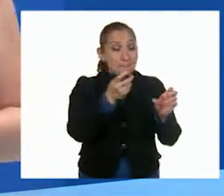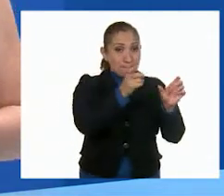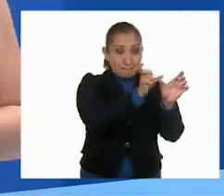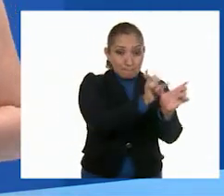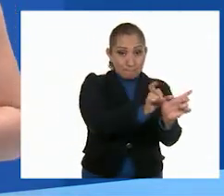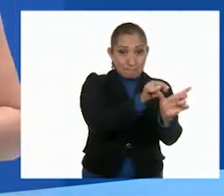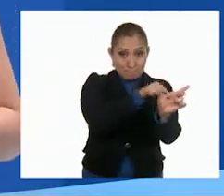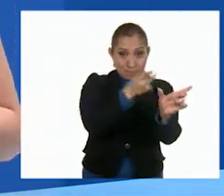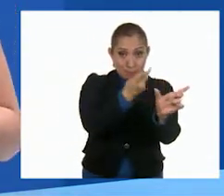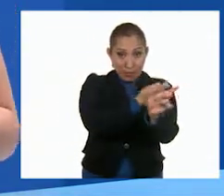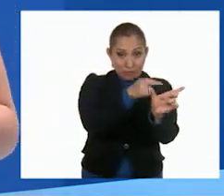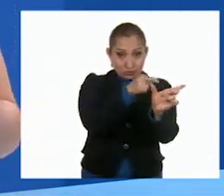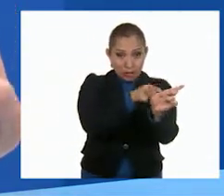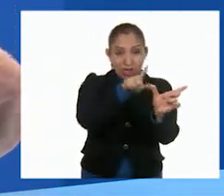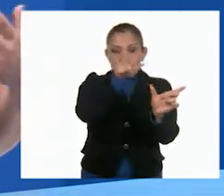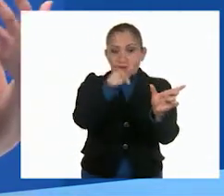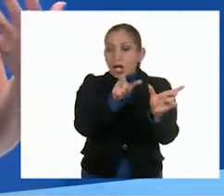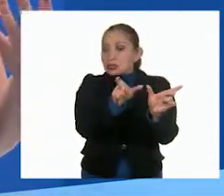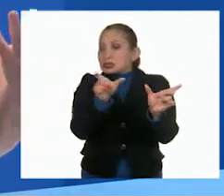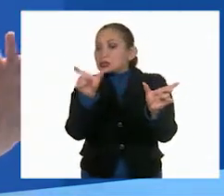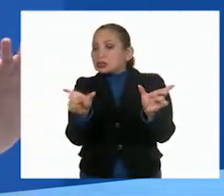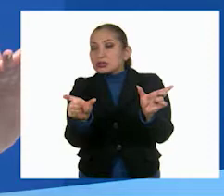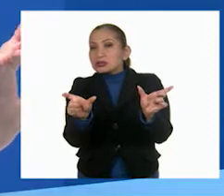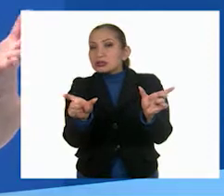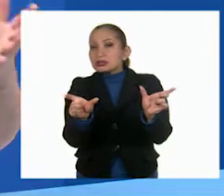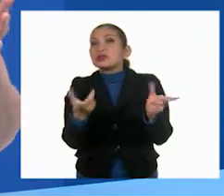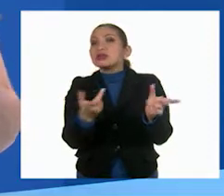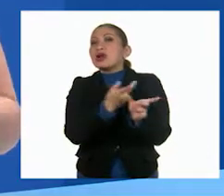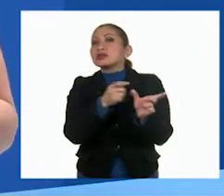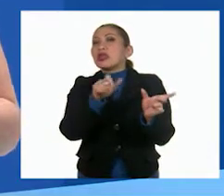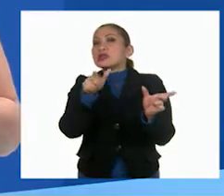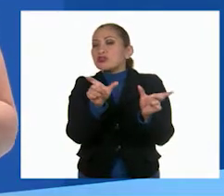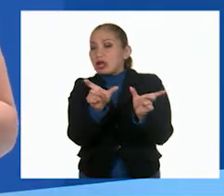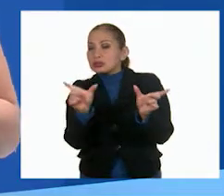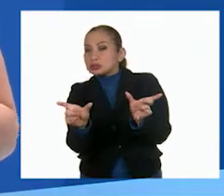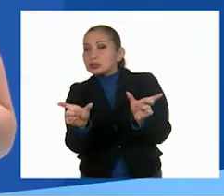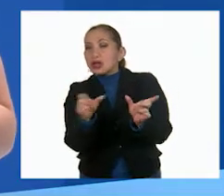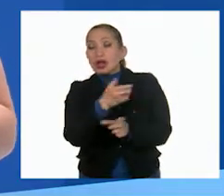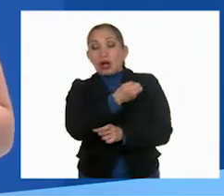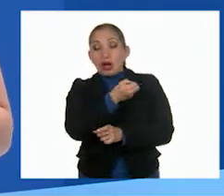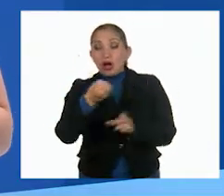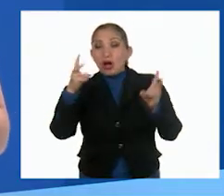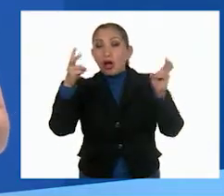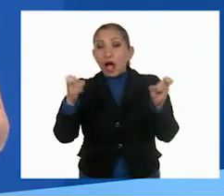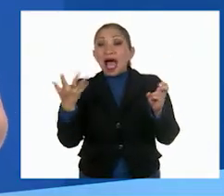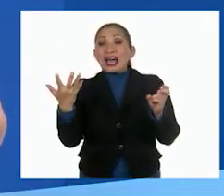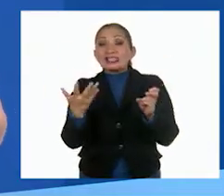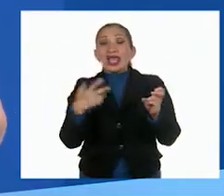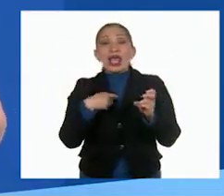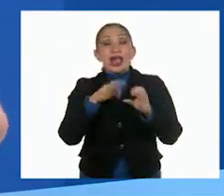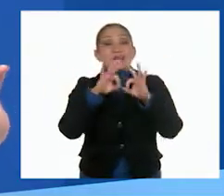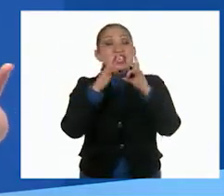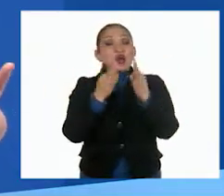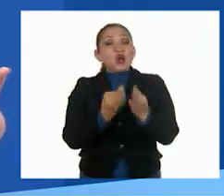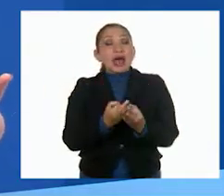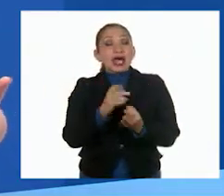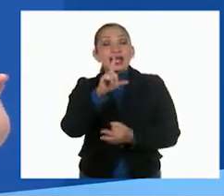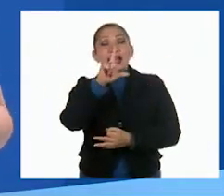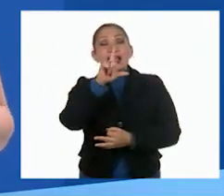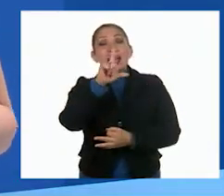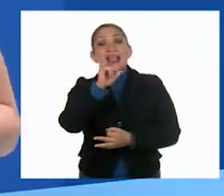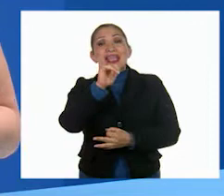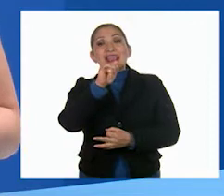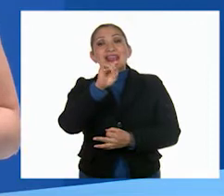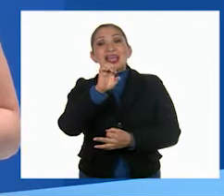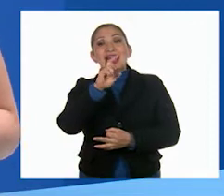efecto, la forma de que se construye el refrán hace uso de figuras literarias como son la